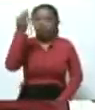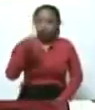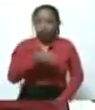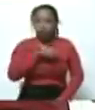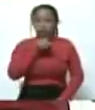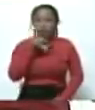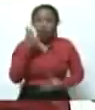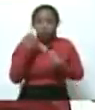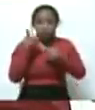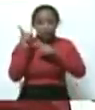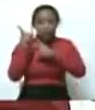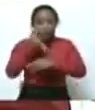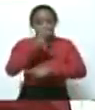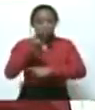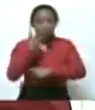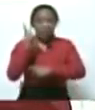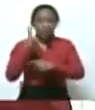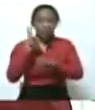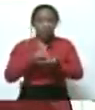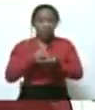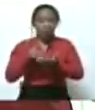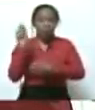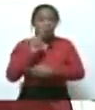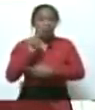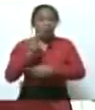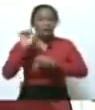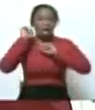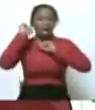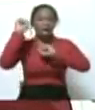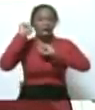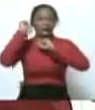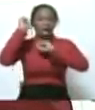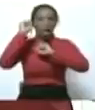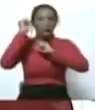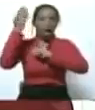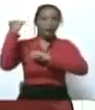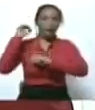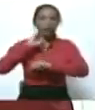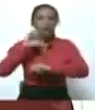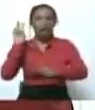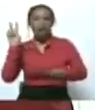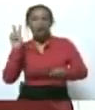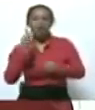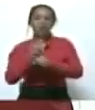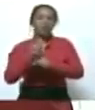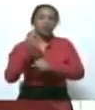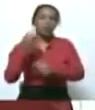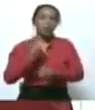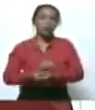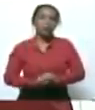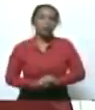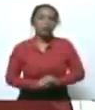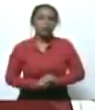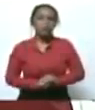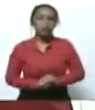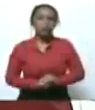esa gente fueron parte de los utilizados en las guarimbas, en la violencia,